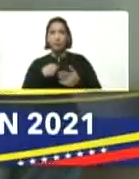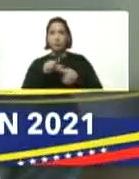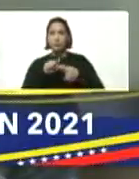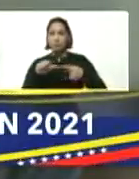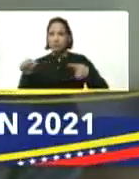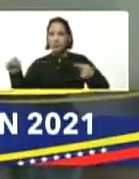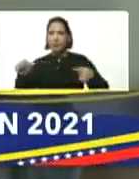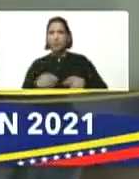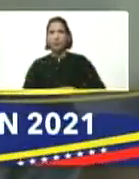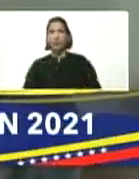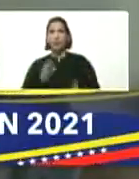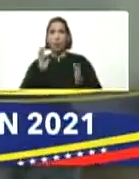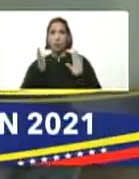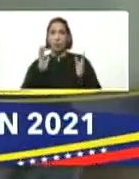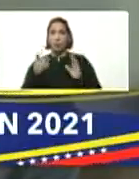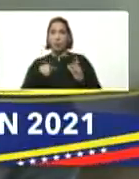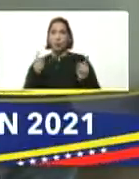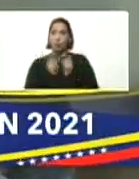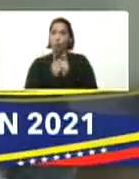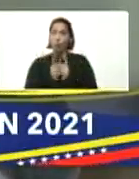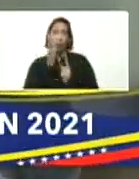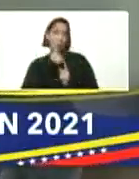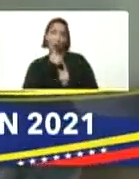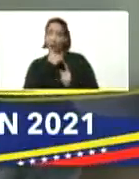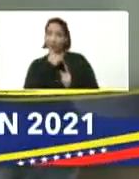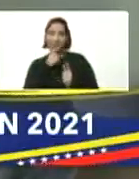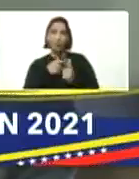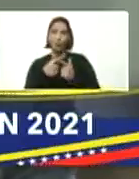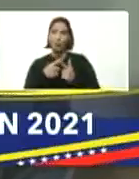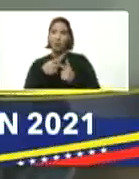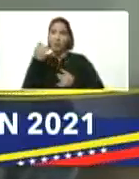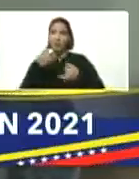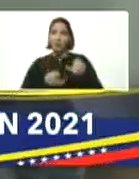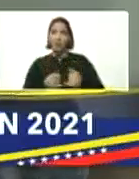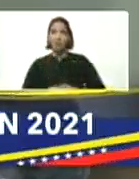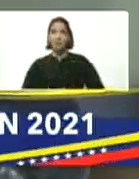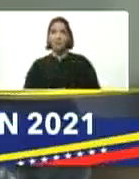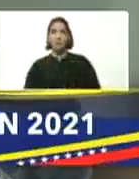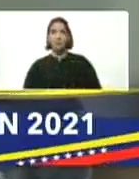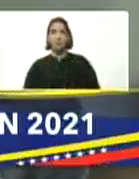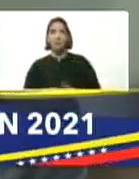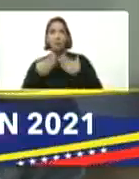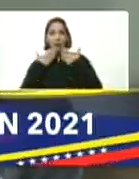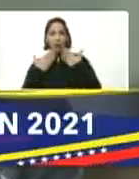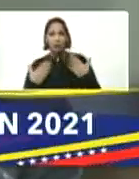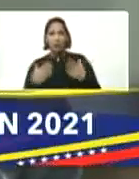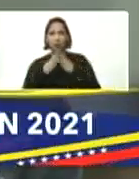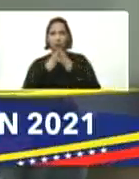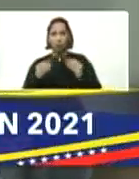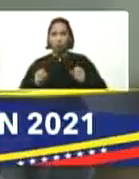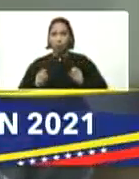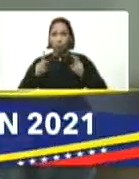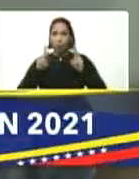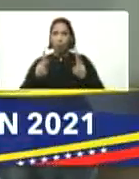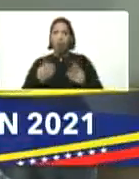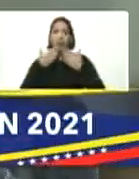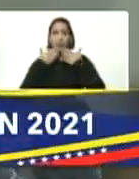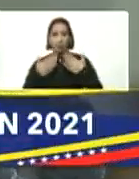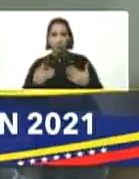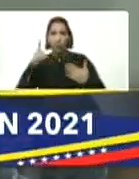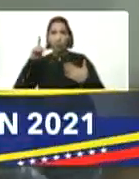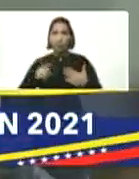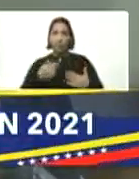conversando, ya se dan cuenta que digo que voy a ser corto y no lo soy, y voy a terminar de una vez agradeciendo esta oportunidad, agradeciéndose